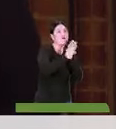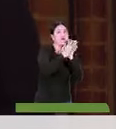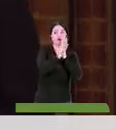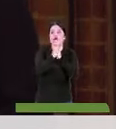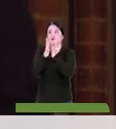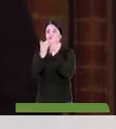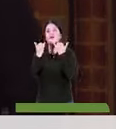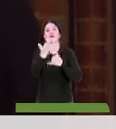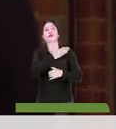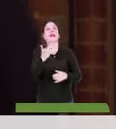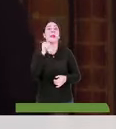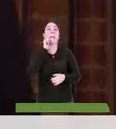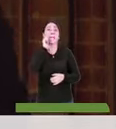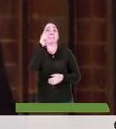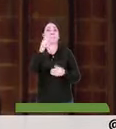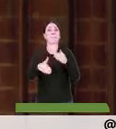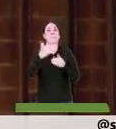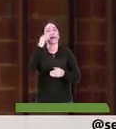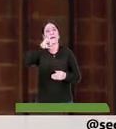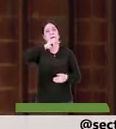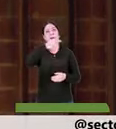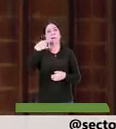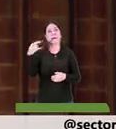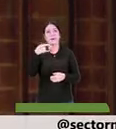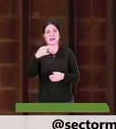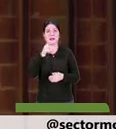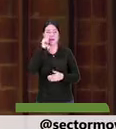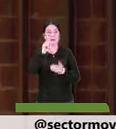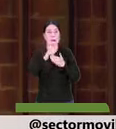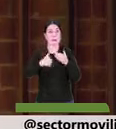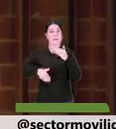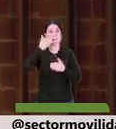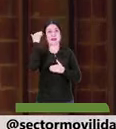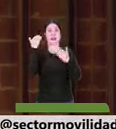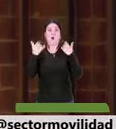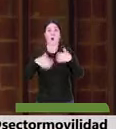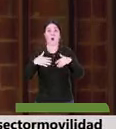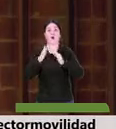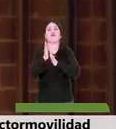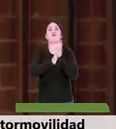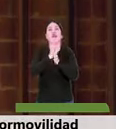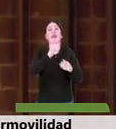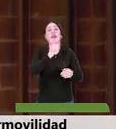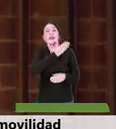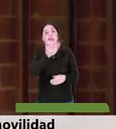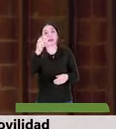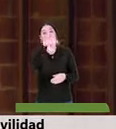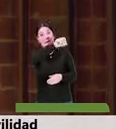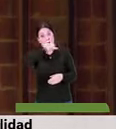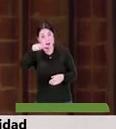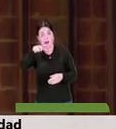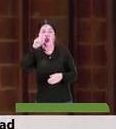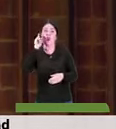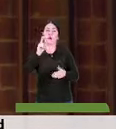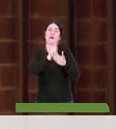precisamente mañana, 1 de marzo. Es que es un espacio en donde los usuarios van a tener mucho menos